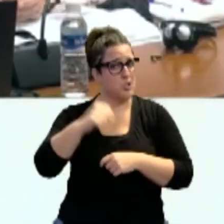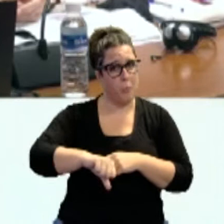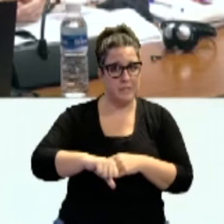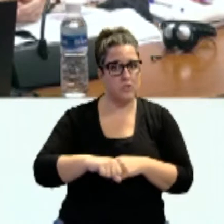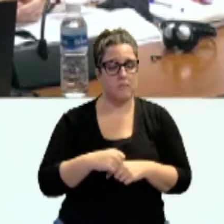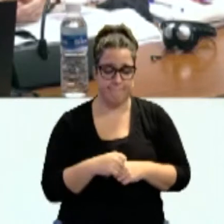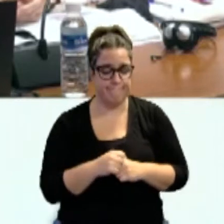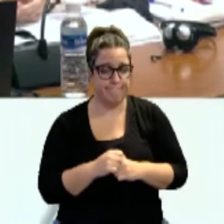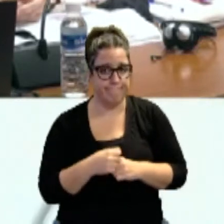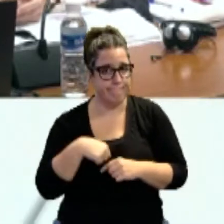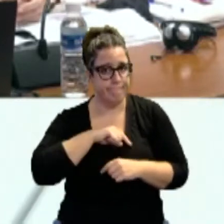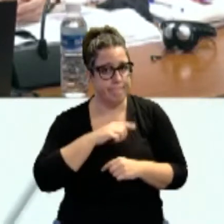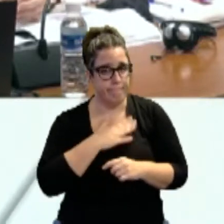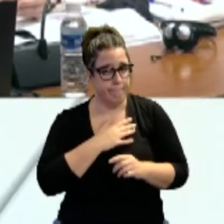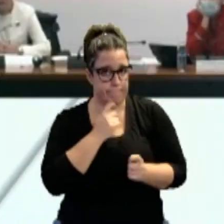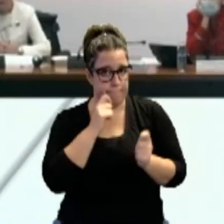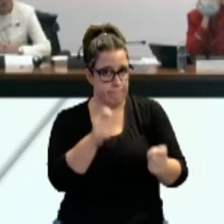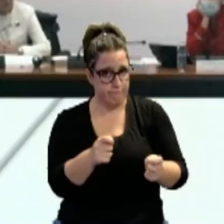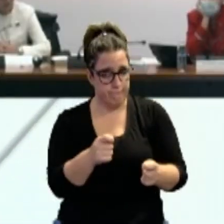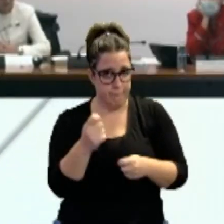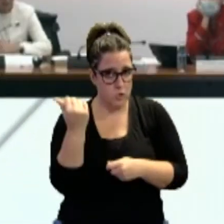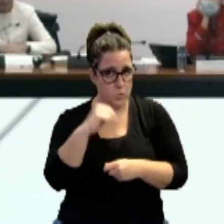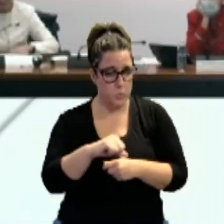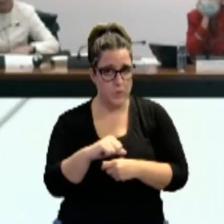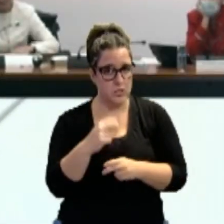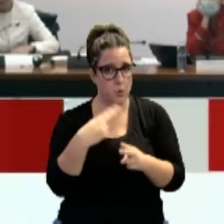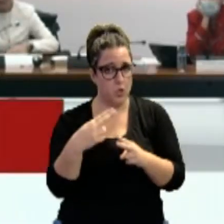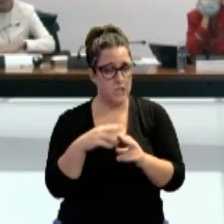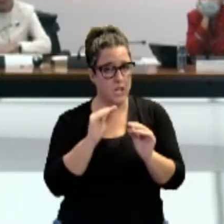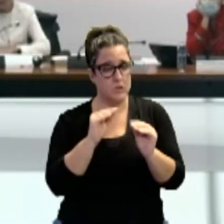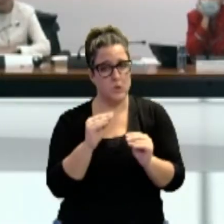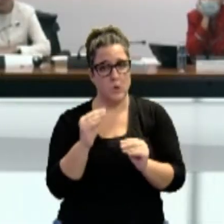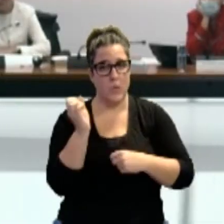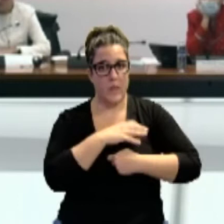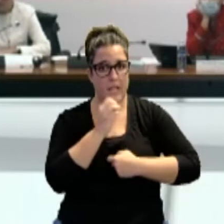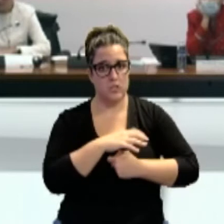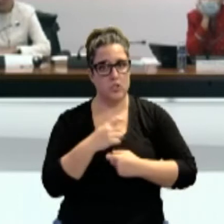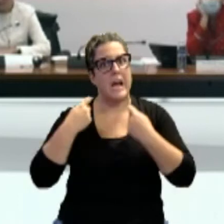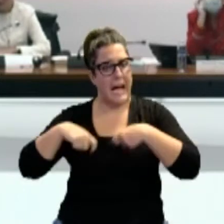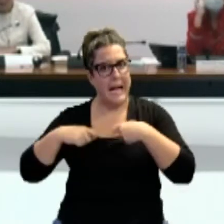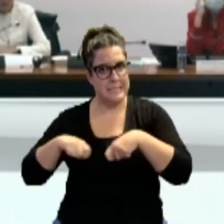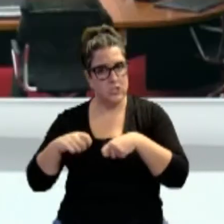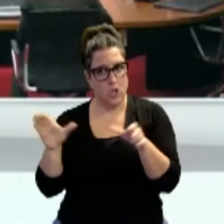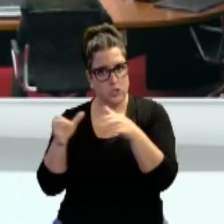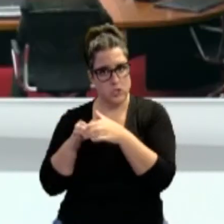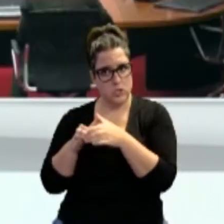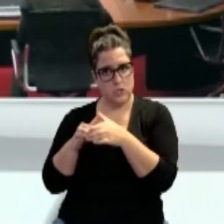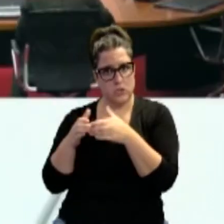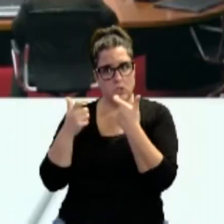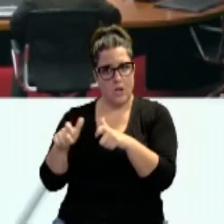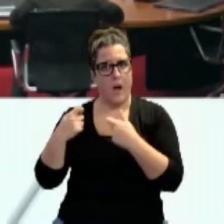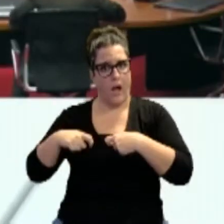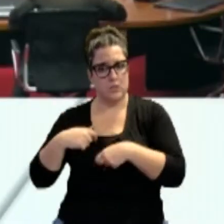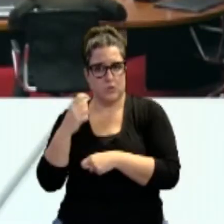Sí, damos un suspenso claro a la política de ingresos, así como la política de los gastos creemos que es la